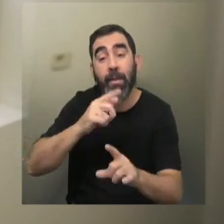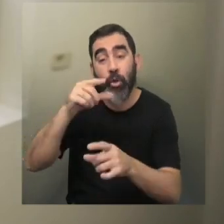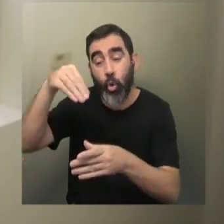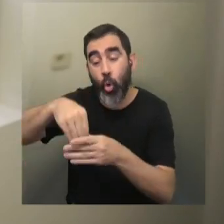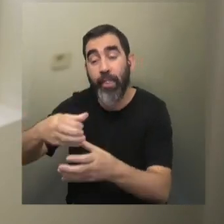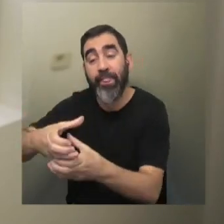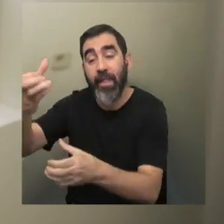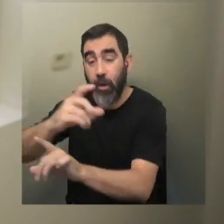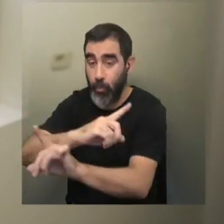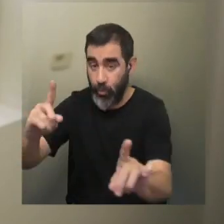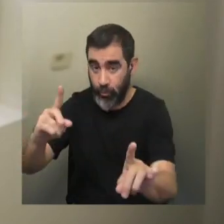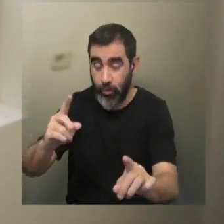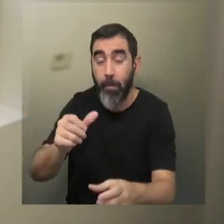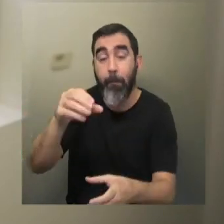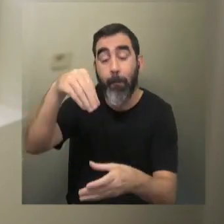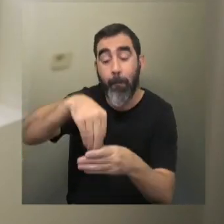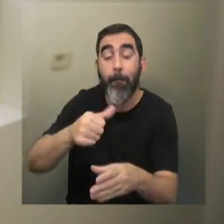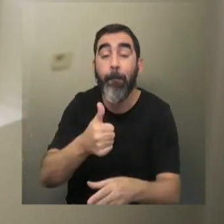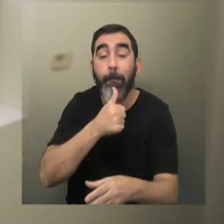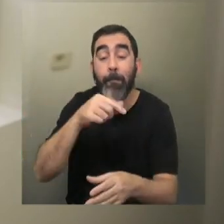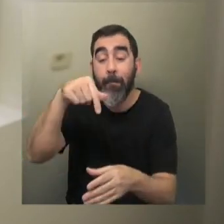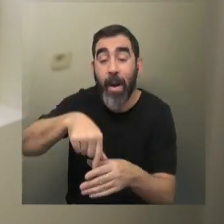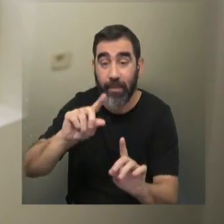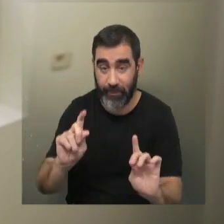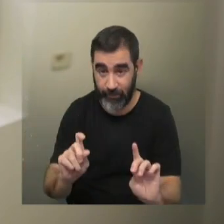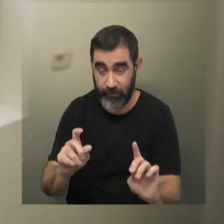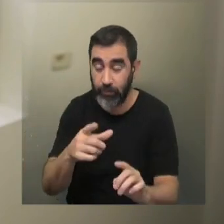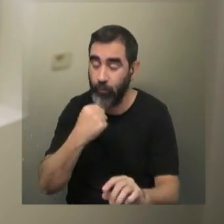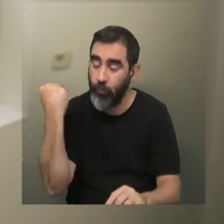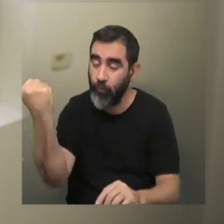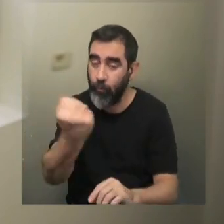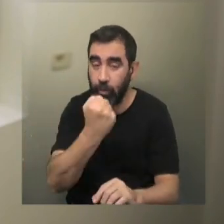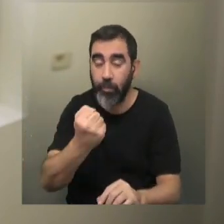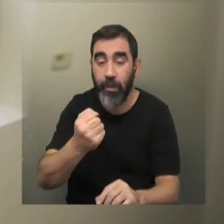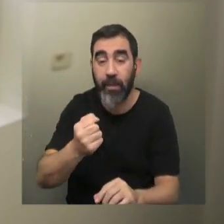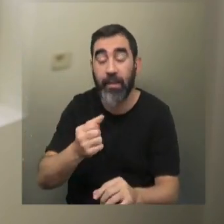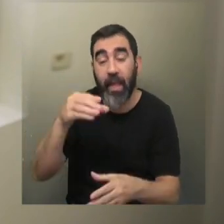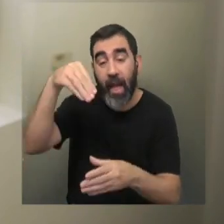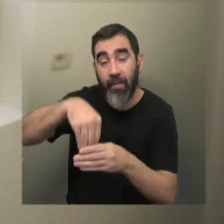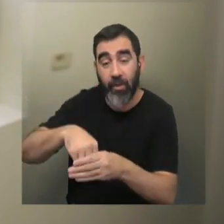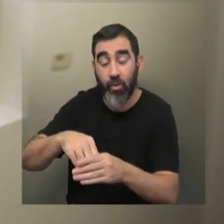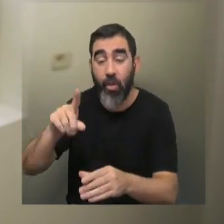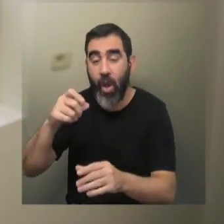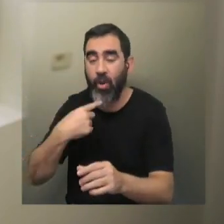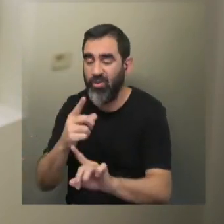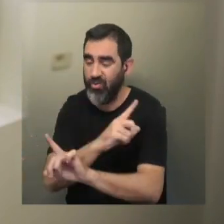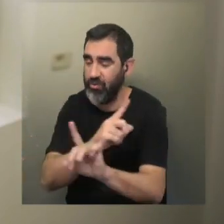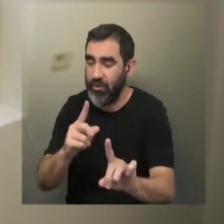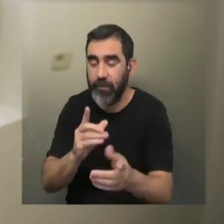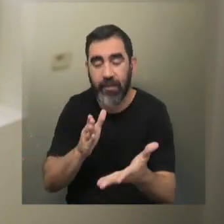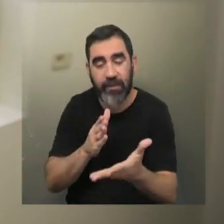del termo. Eso es fundamental porque la hierba dentro del termo se oxida, siempre tiene que